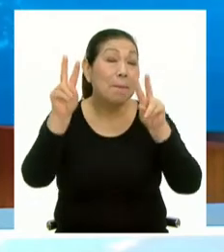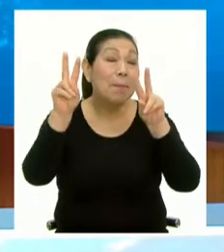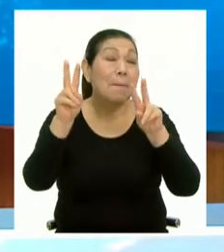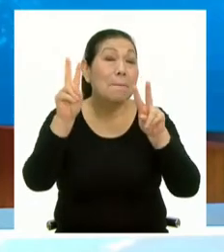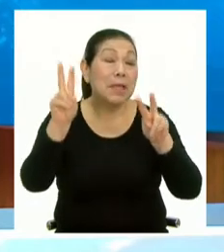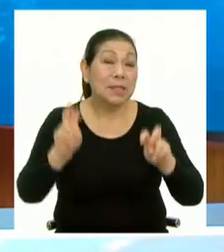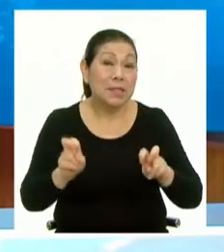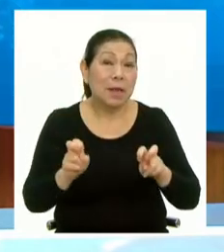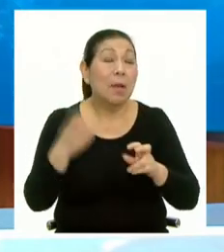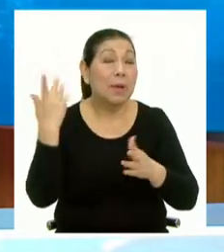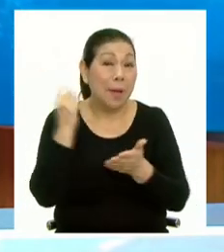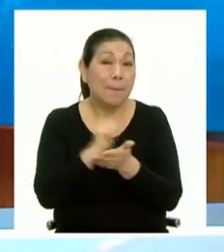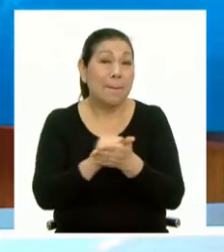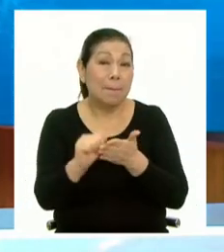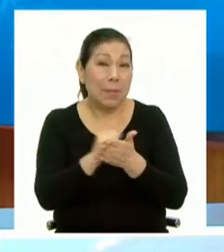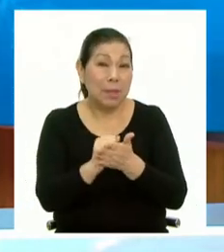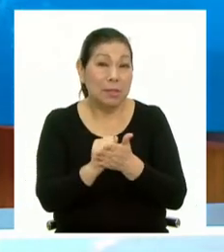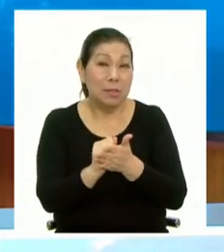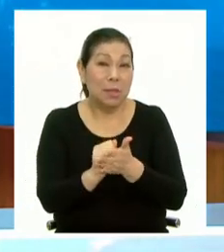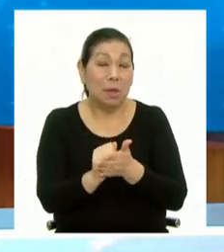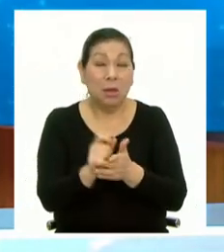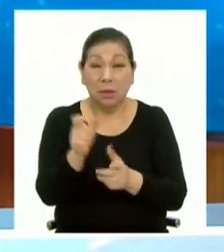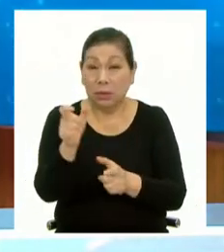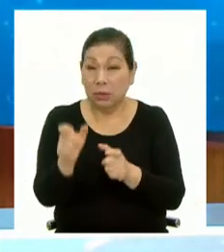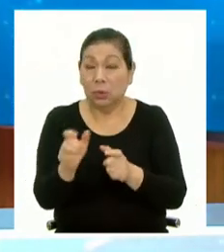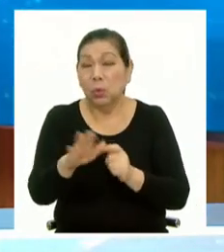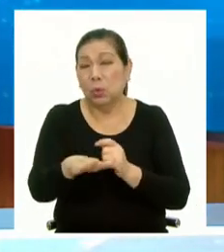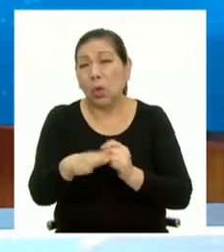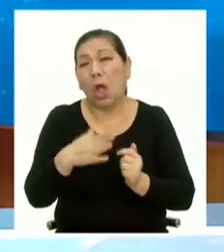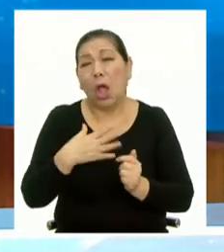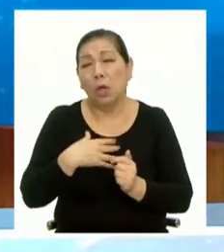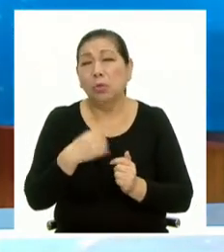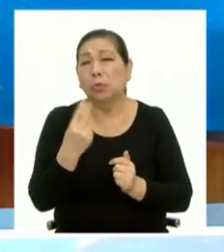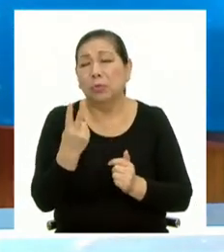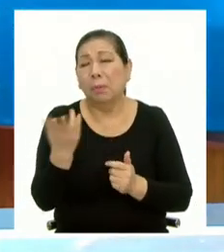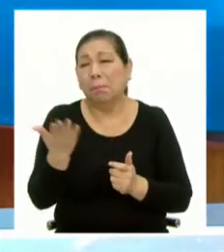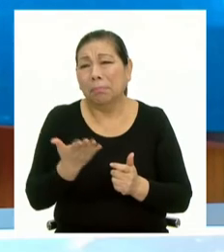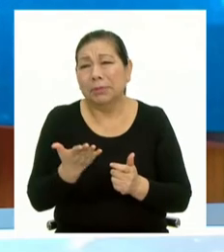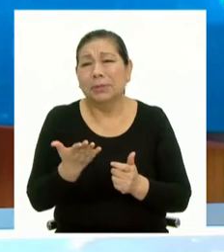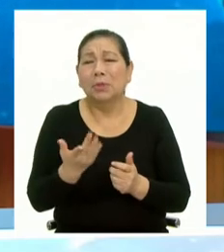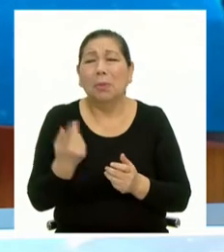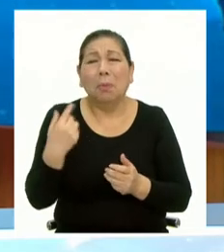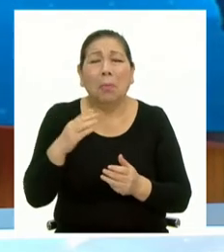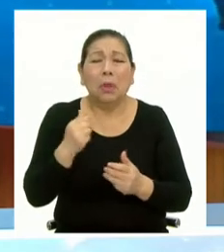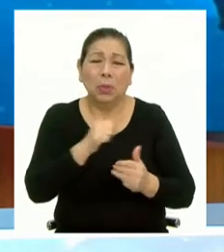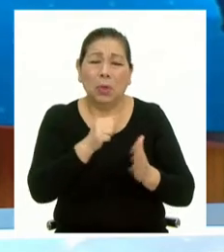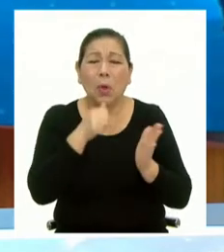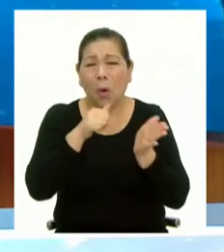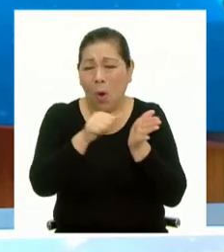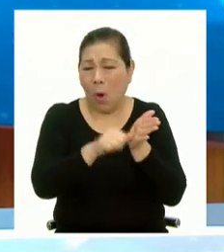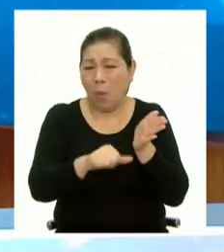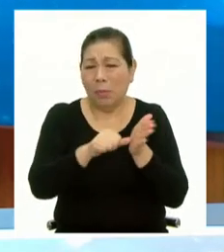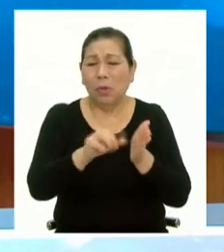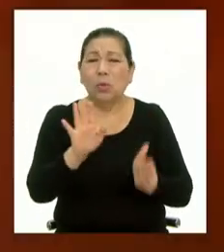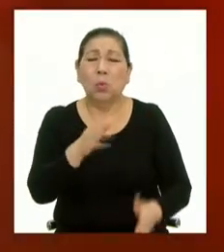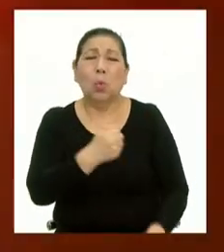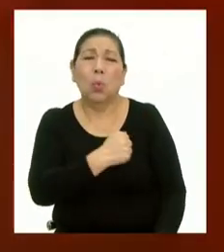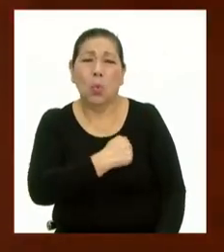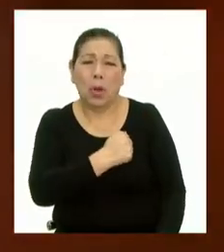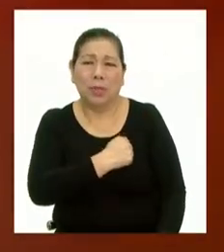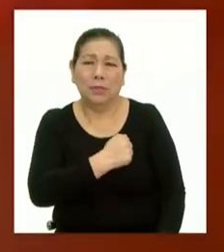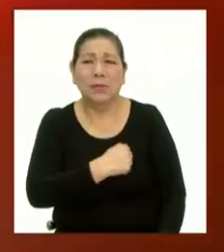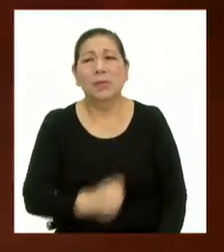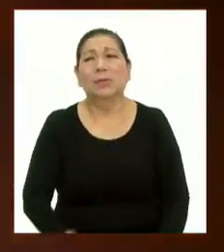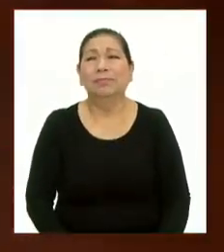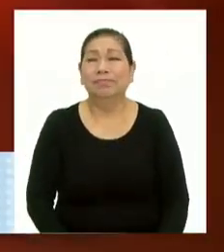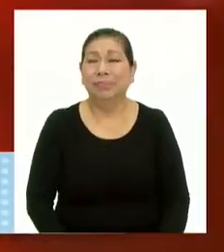ya hace unos meses. Entre uno de los damnificados está un niño de apenas 2 años que está recientemente operado del corazón.